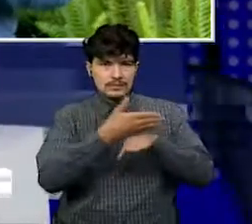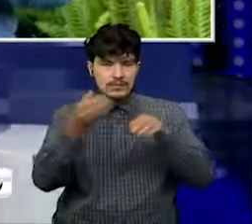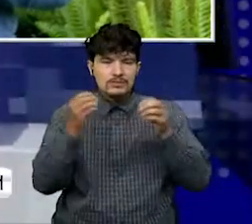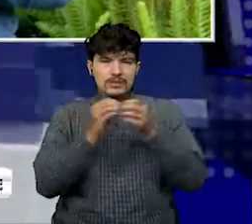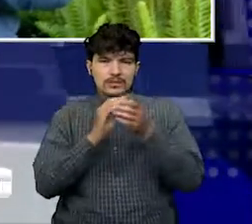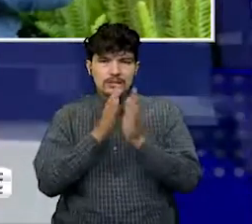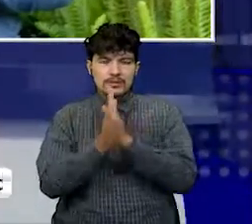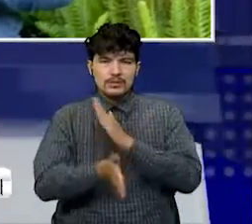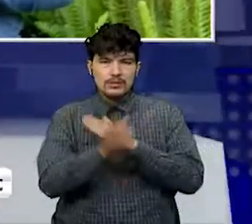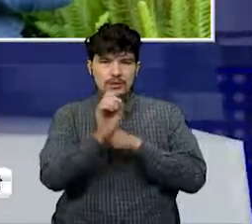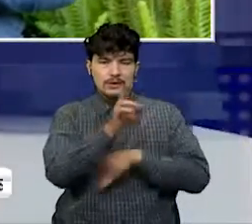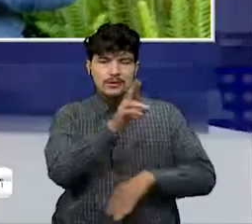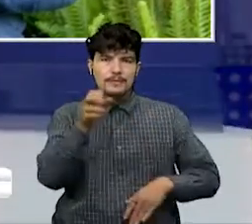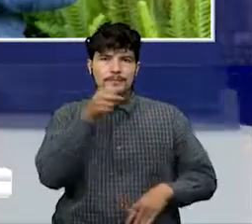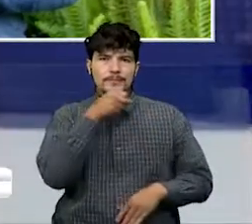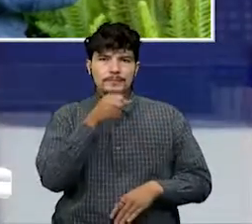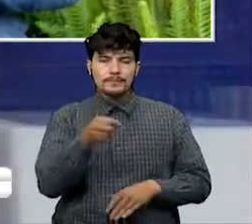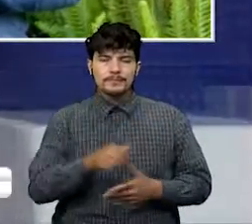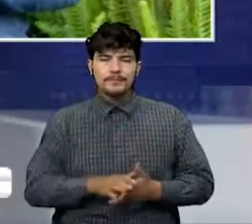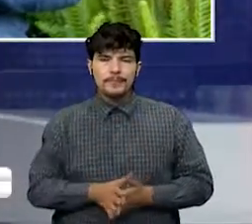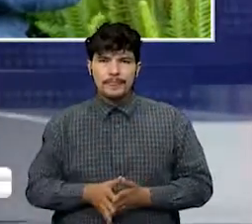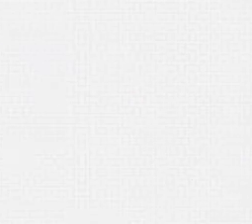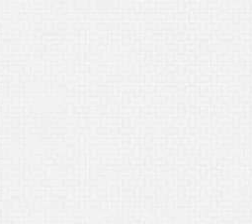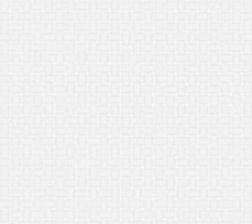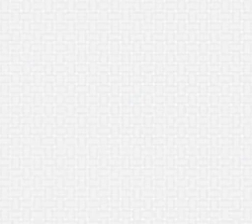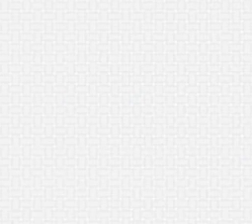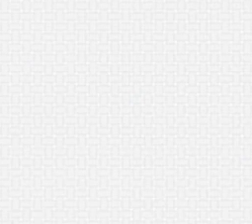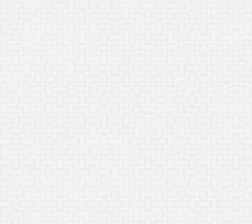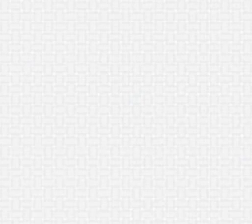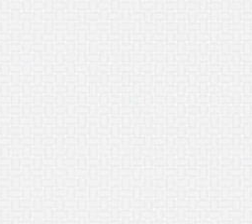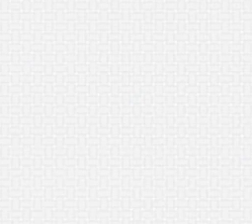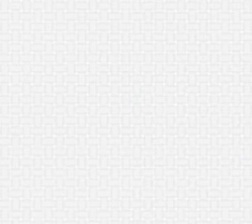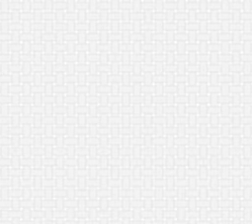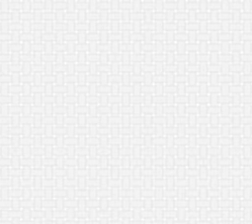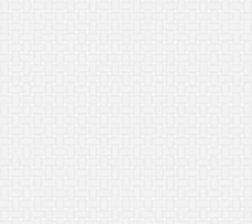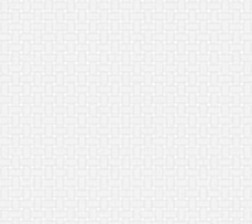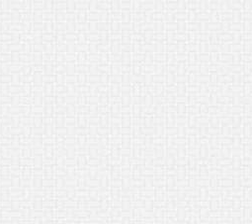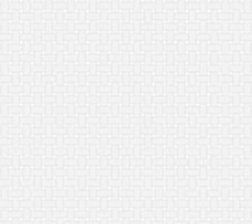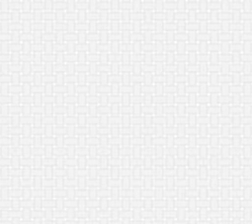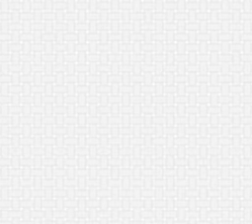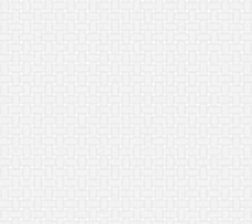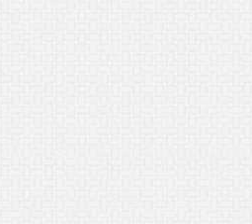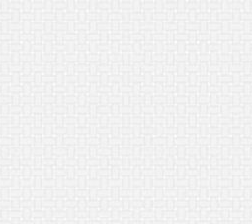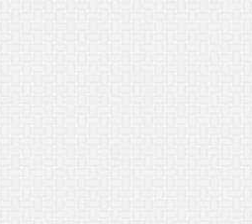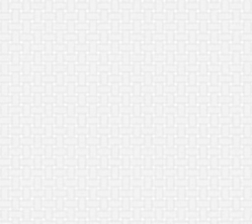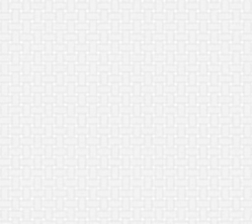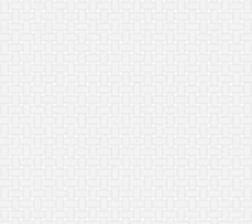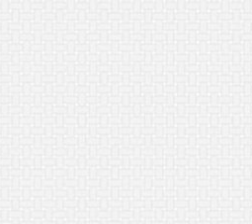darles paso a ustedes en el Centro de Noticias. Feliz tarde. Canaltro.com